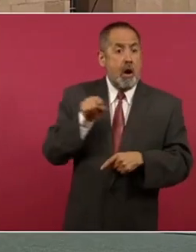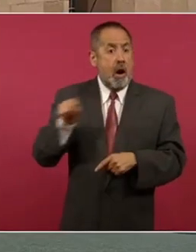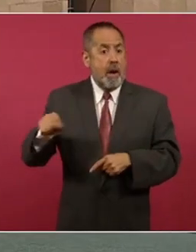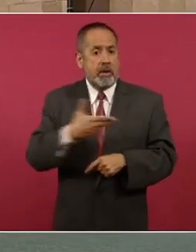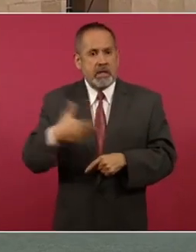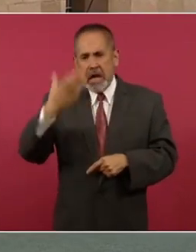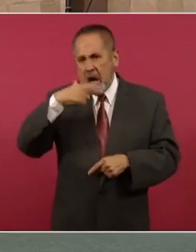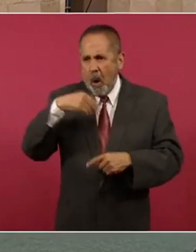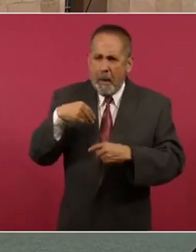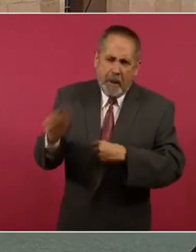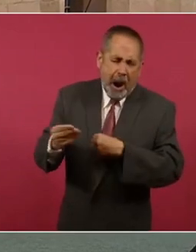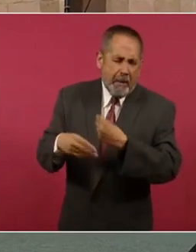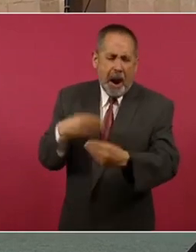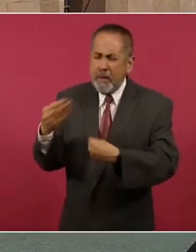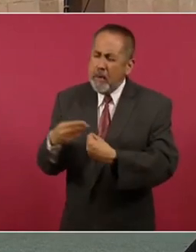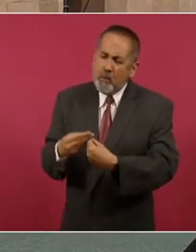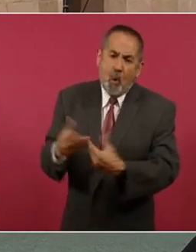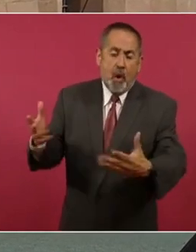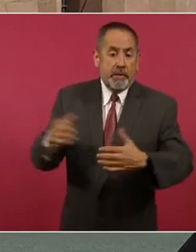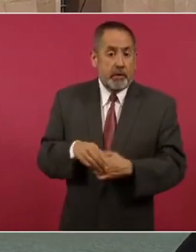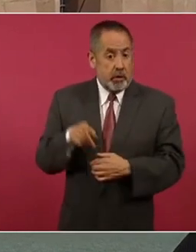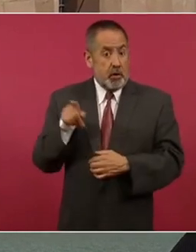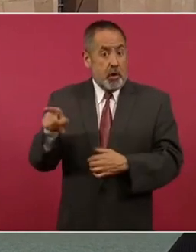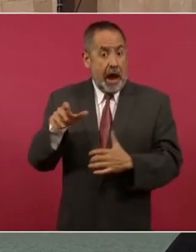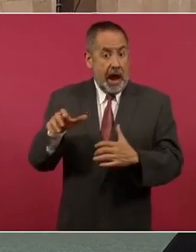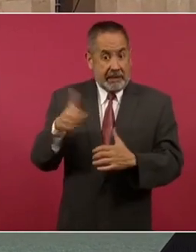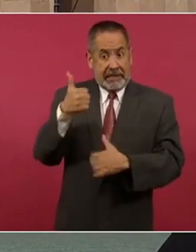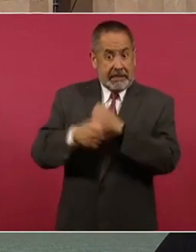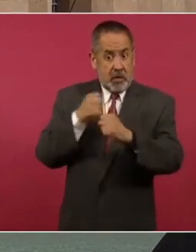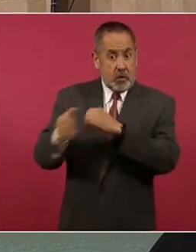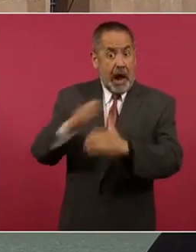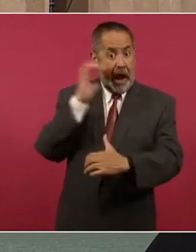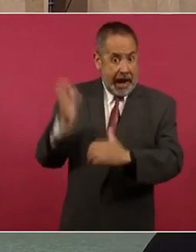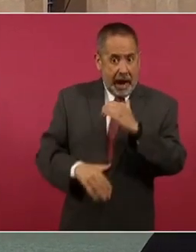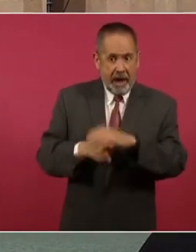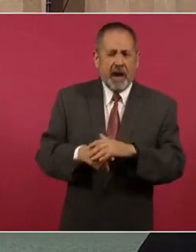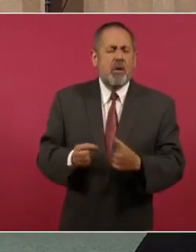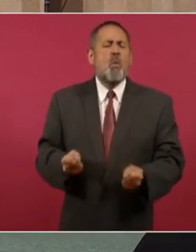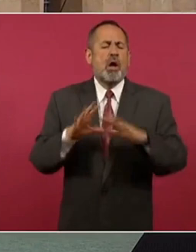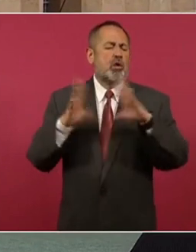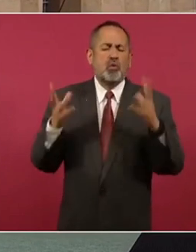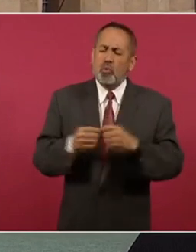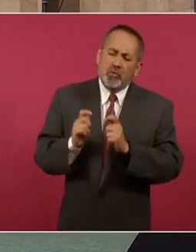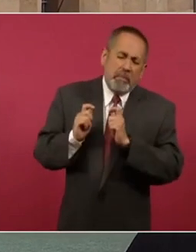al finalizar el sexenio se habían constituido